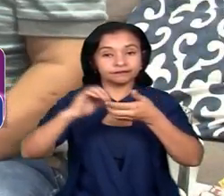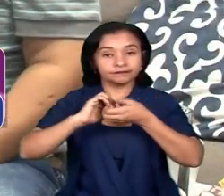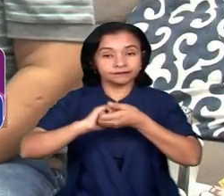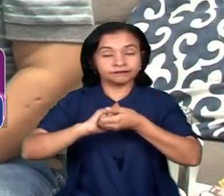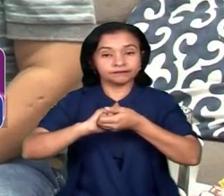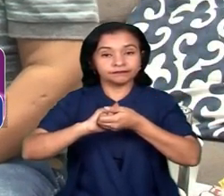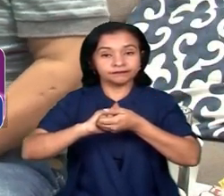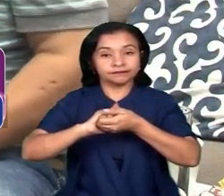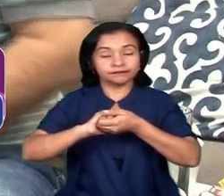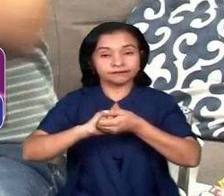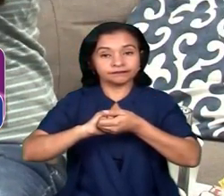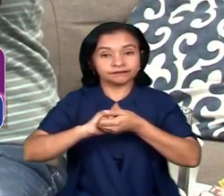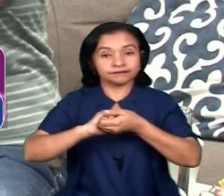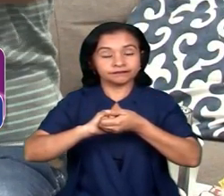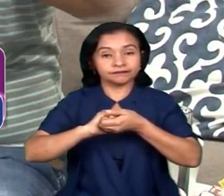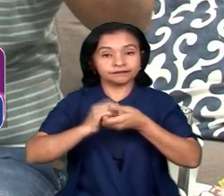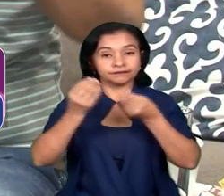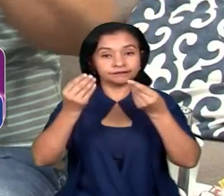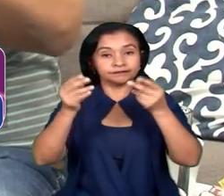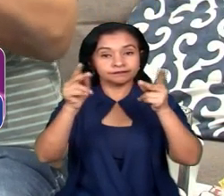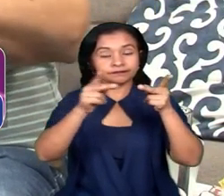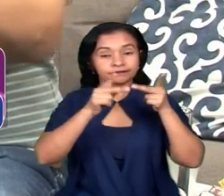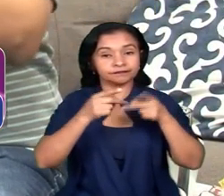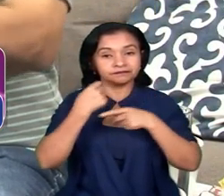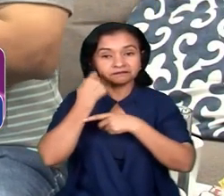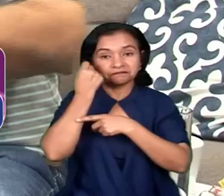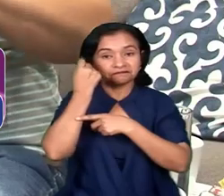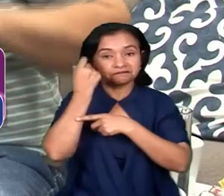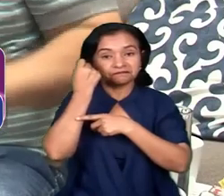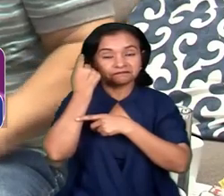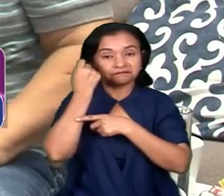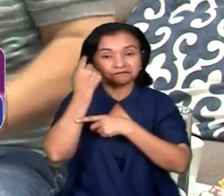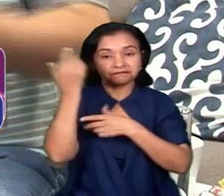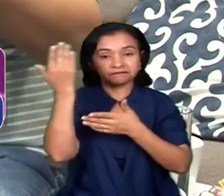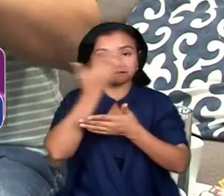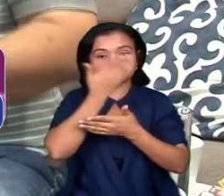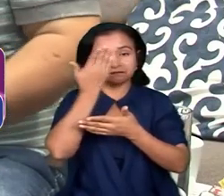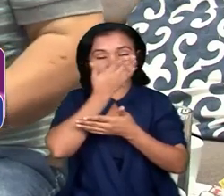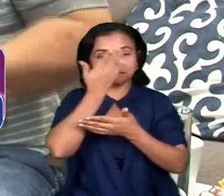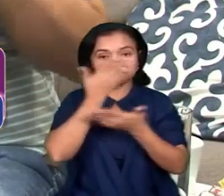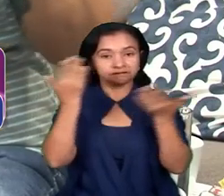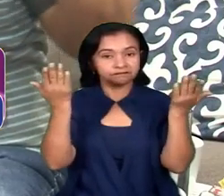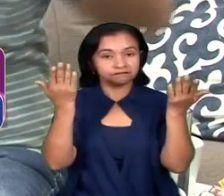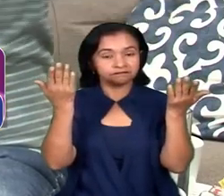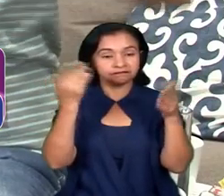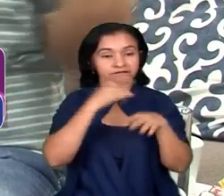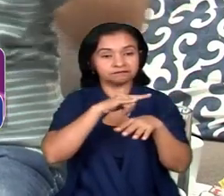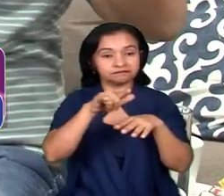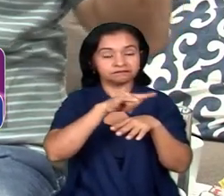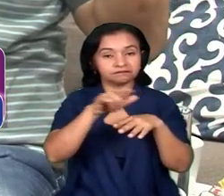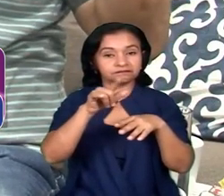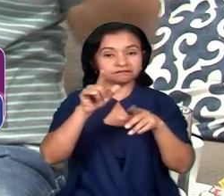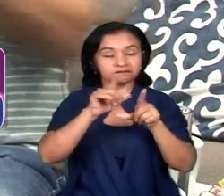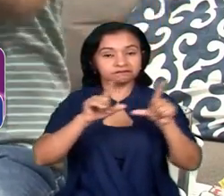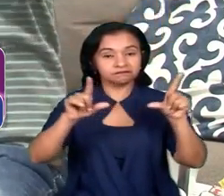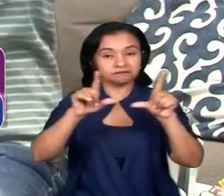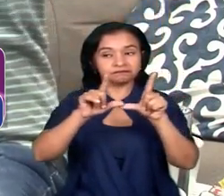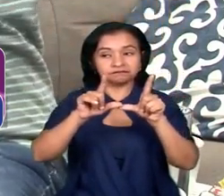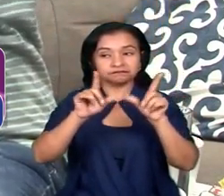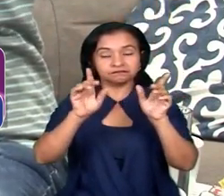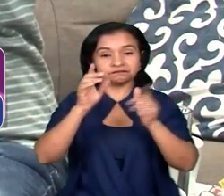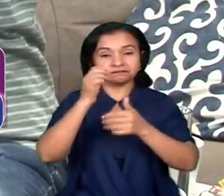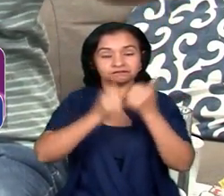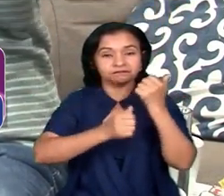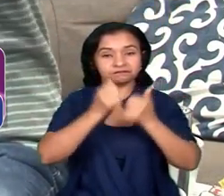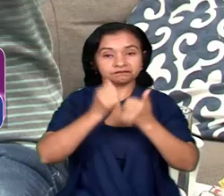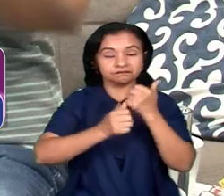van para allá, que son un montón de gente que yo no entiendo por qué, son preparados, pero lo que más andan buscando son puestos, hermano. Ese es el grave problema